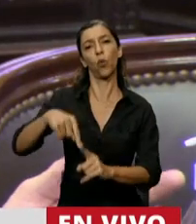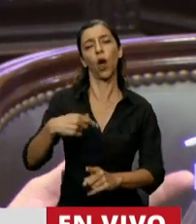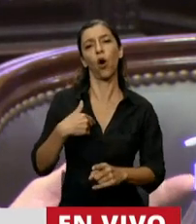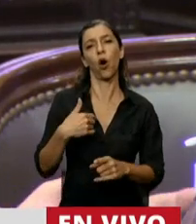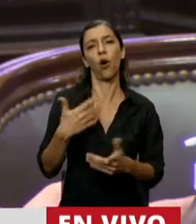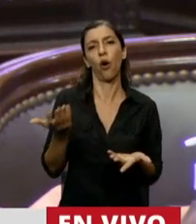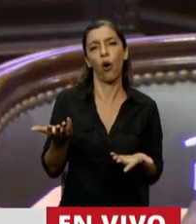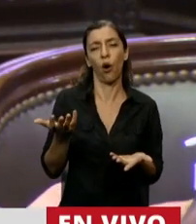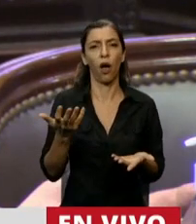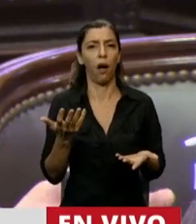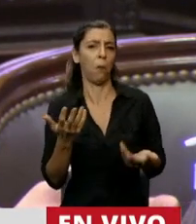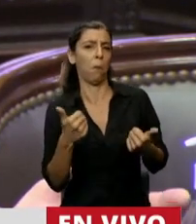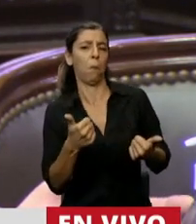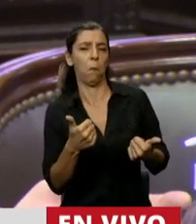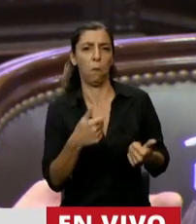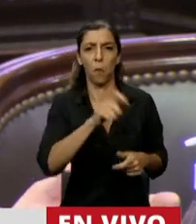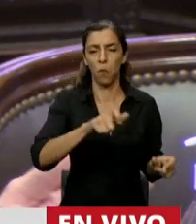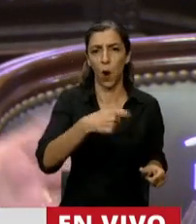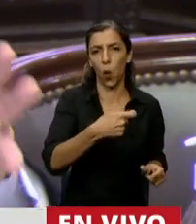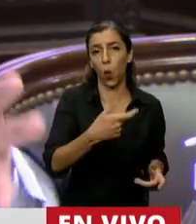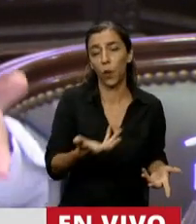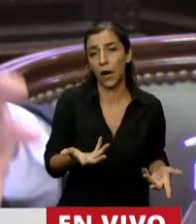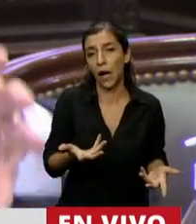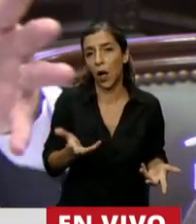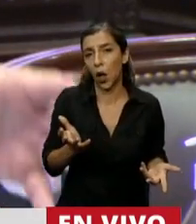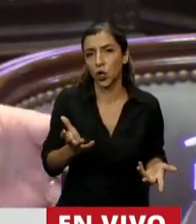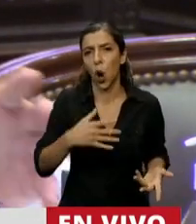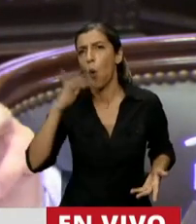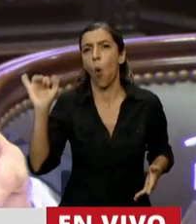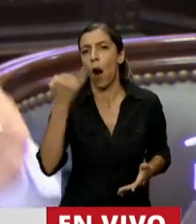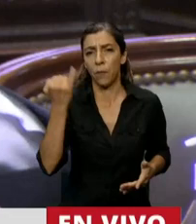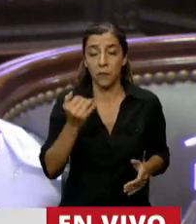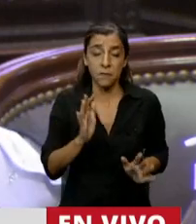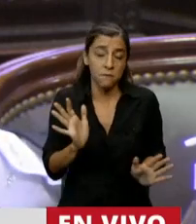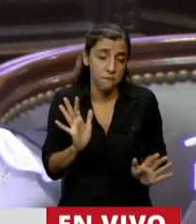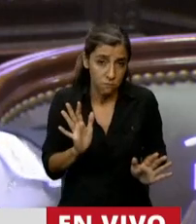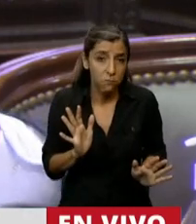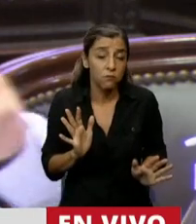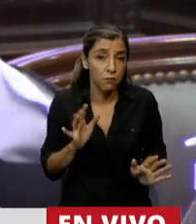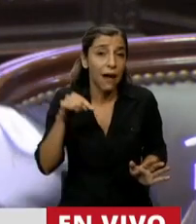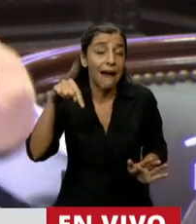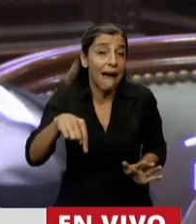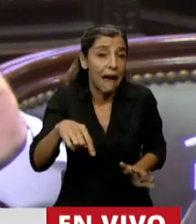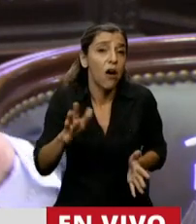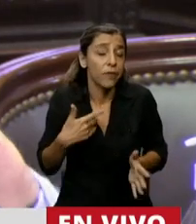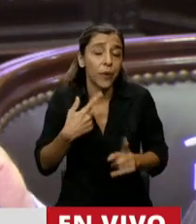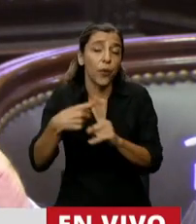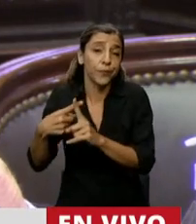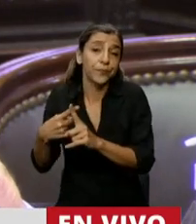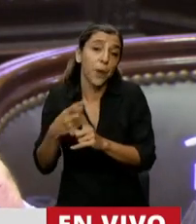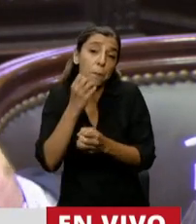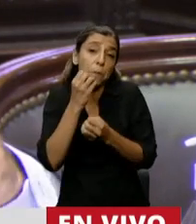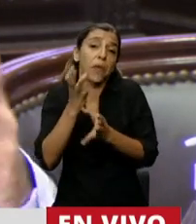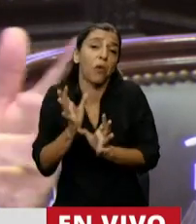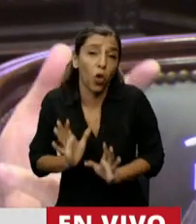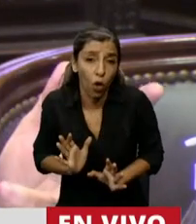para los jubilados. La verdad que la fórmula que se está aplicando ahora es lo mejor que se ha podido lograr. Incluso los bloques del medio fuimos los que